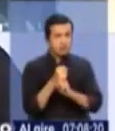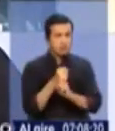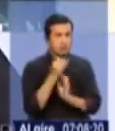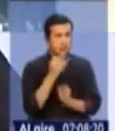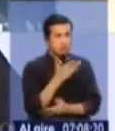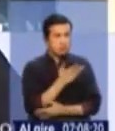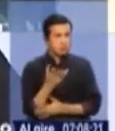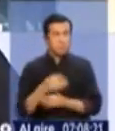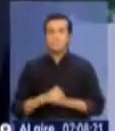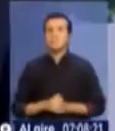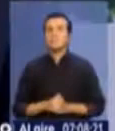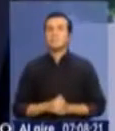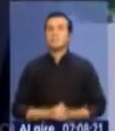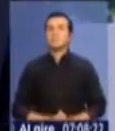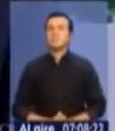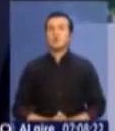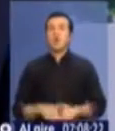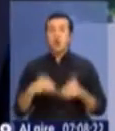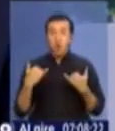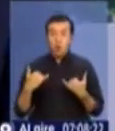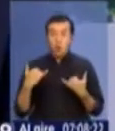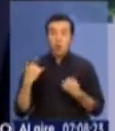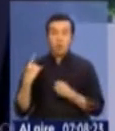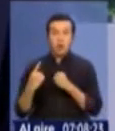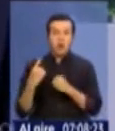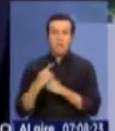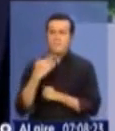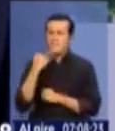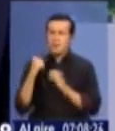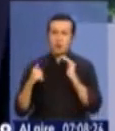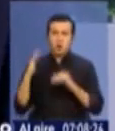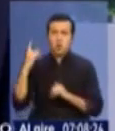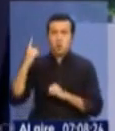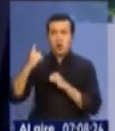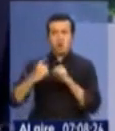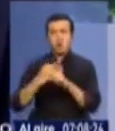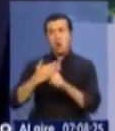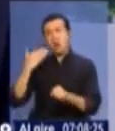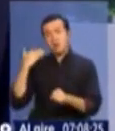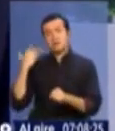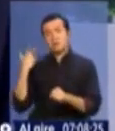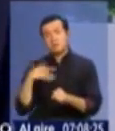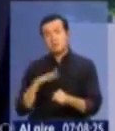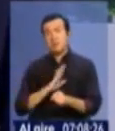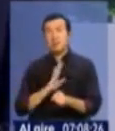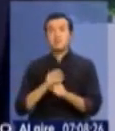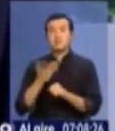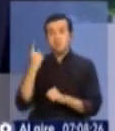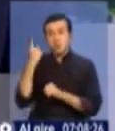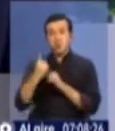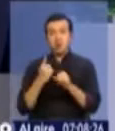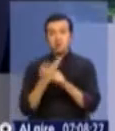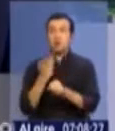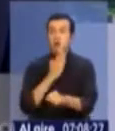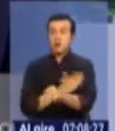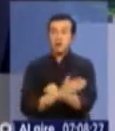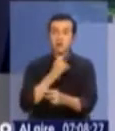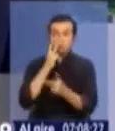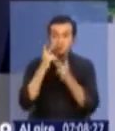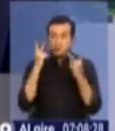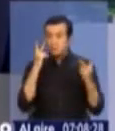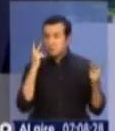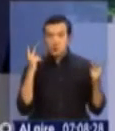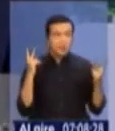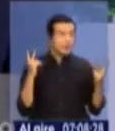creo que este año va a ser mucho mejor que el año anterior tuve la oportunidad de estar presente el año anterior y sí vi